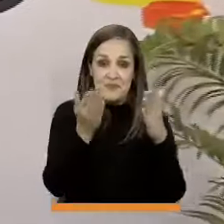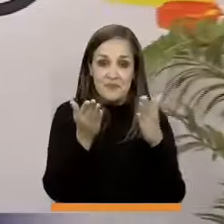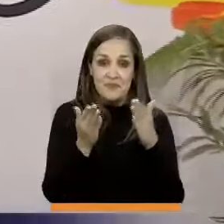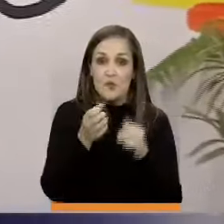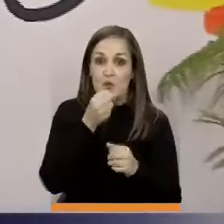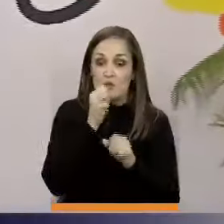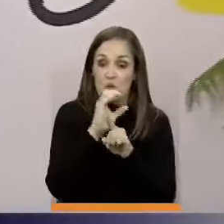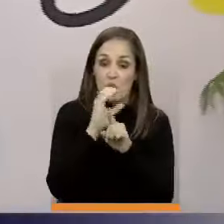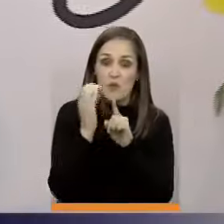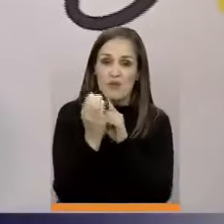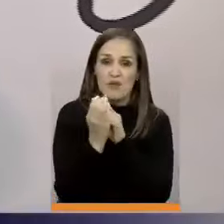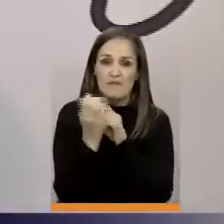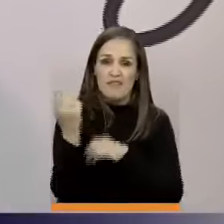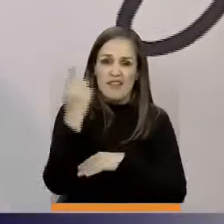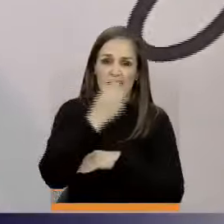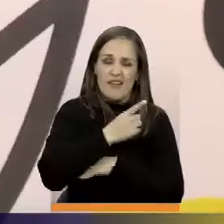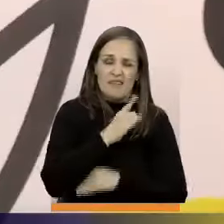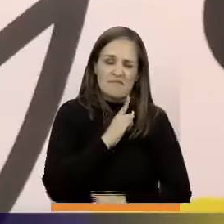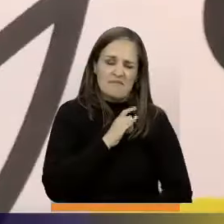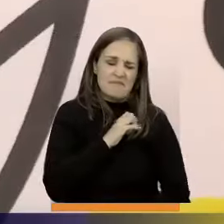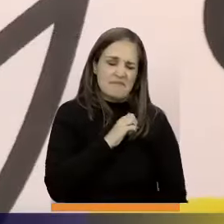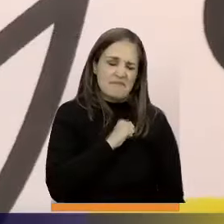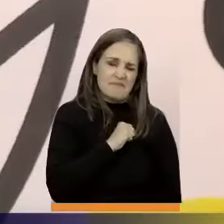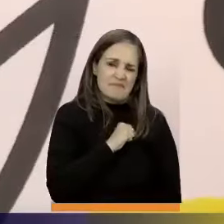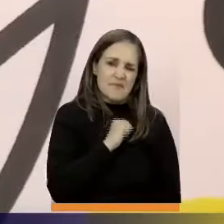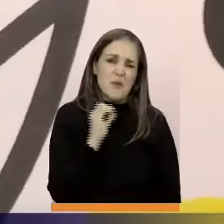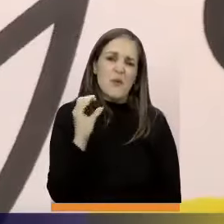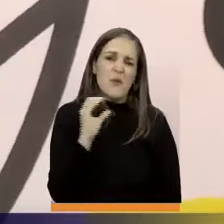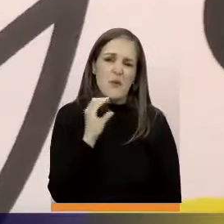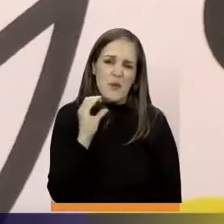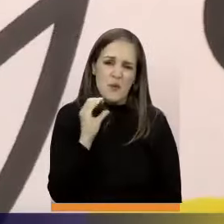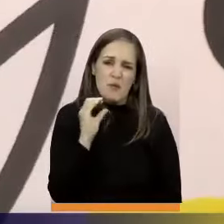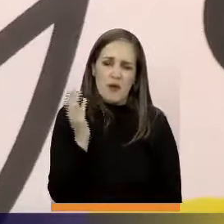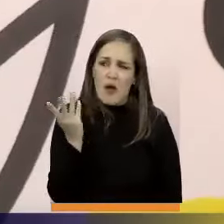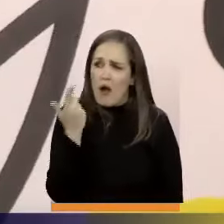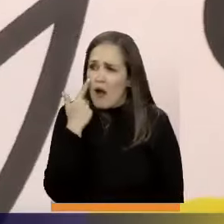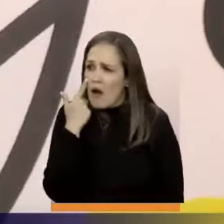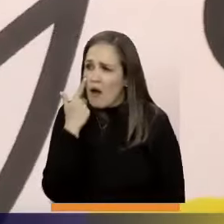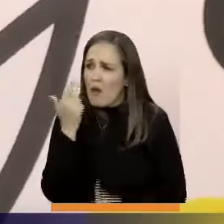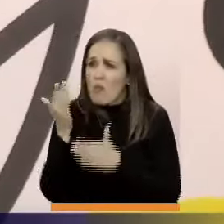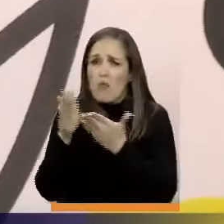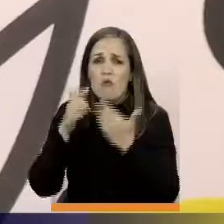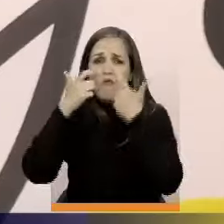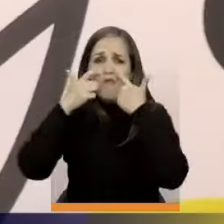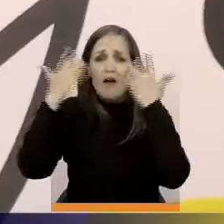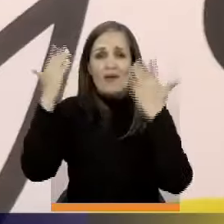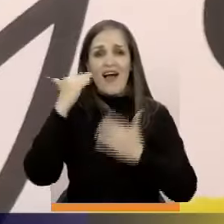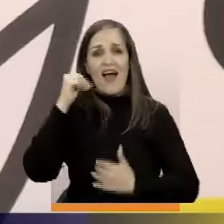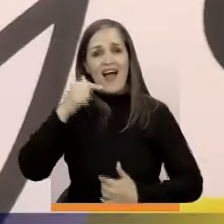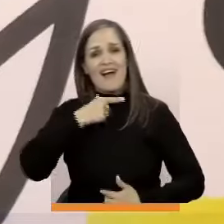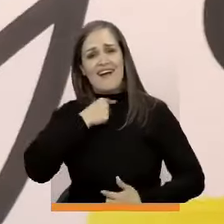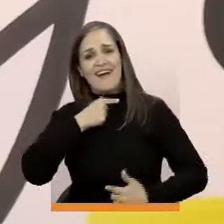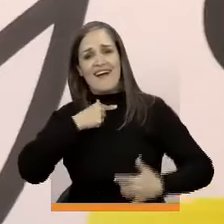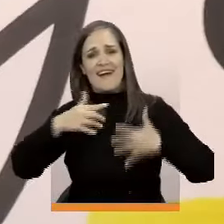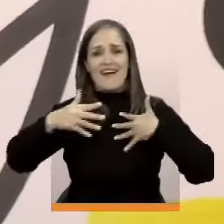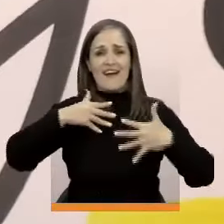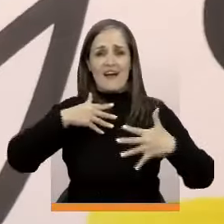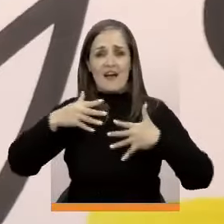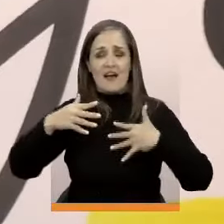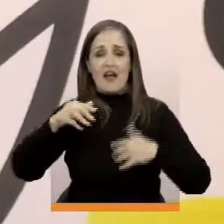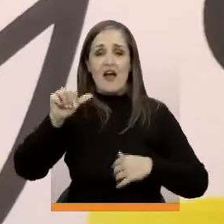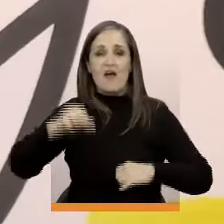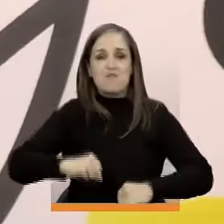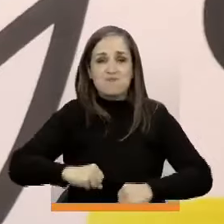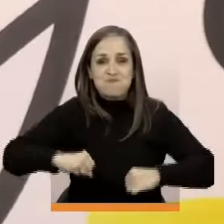culturales hoy no es un buen día para la televisión en Colombia luego de que se diera a conocer la muerte de la reconocida humorista Fabiola posada más